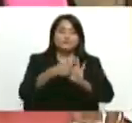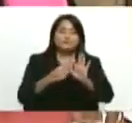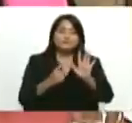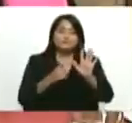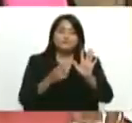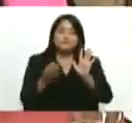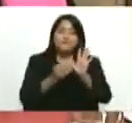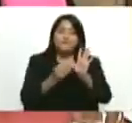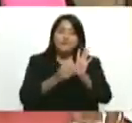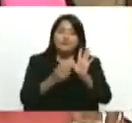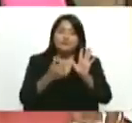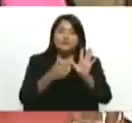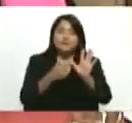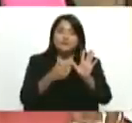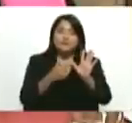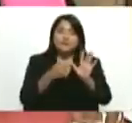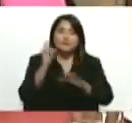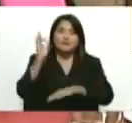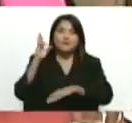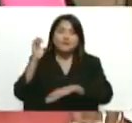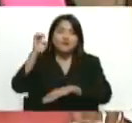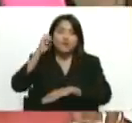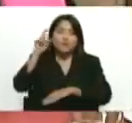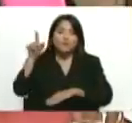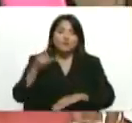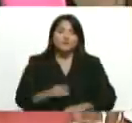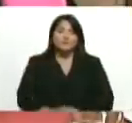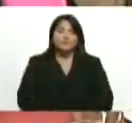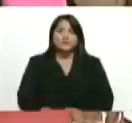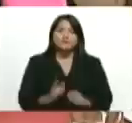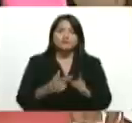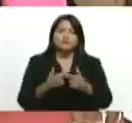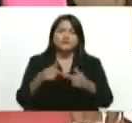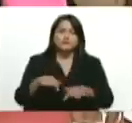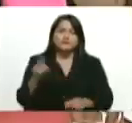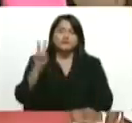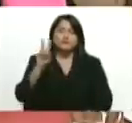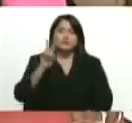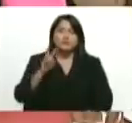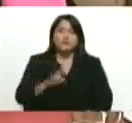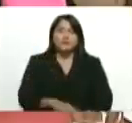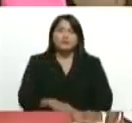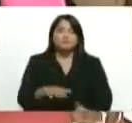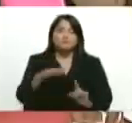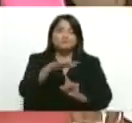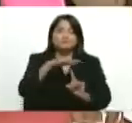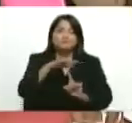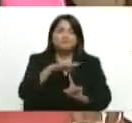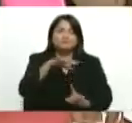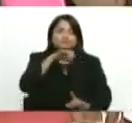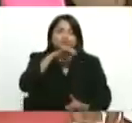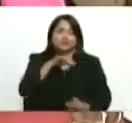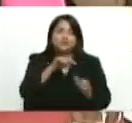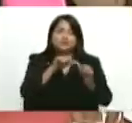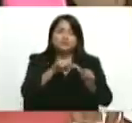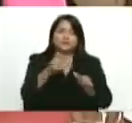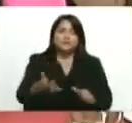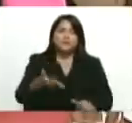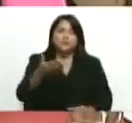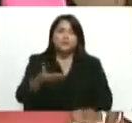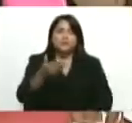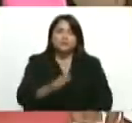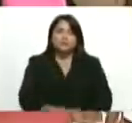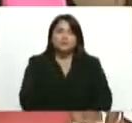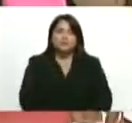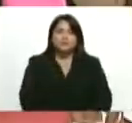esta instancia, considerando que nuestra patria se encuentra en un momento histórico signado por futuros